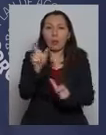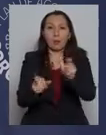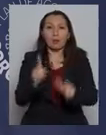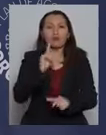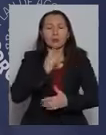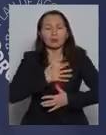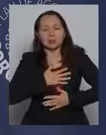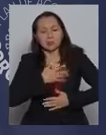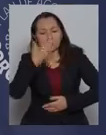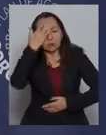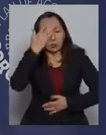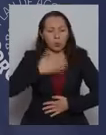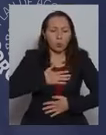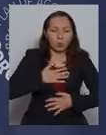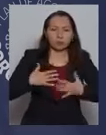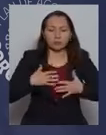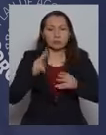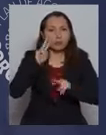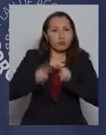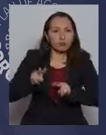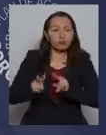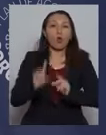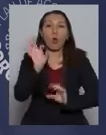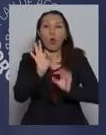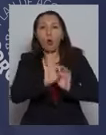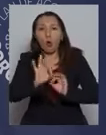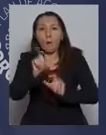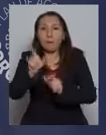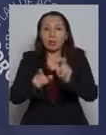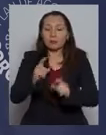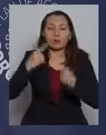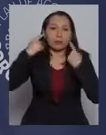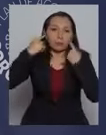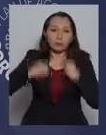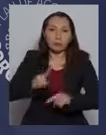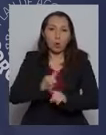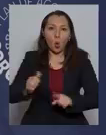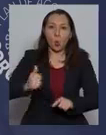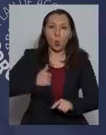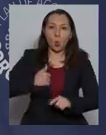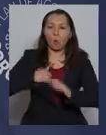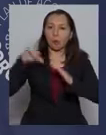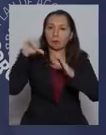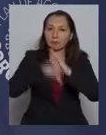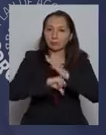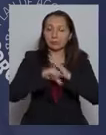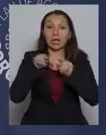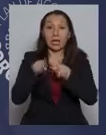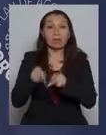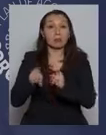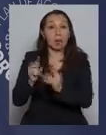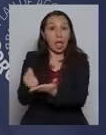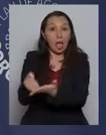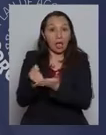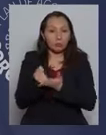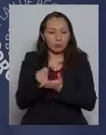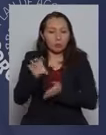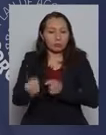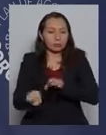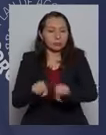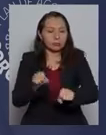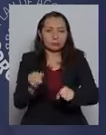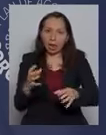tienen síntomas de coronavirus o aquellas personas que no están cumpliendo su cuarentena. Esto va a permitir